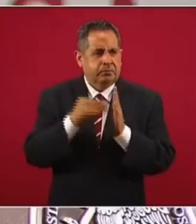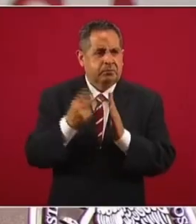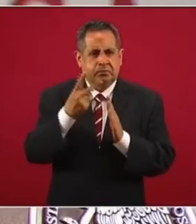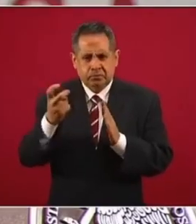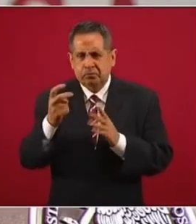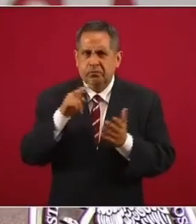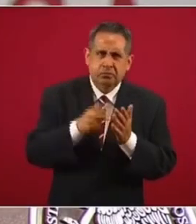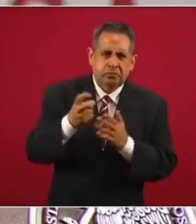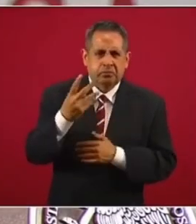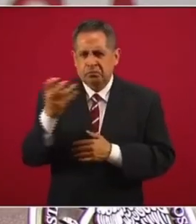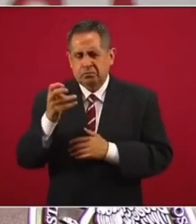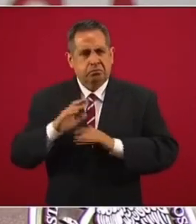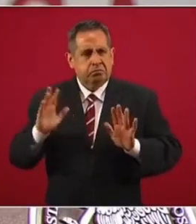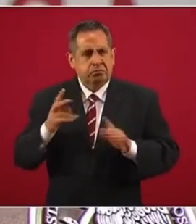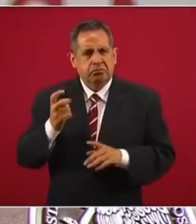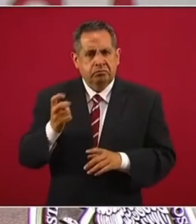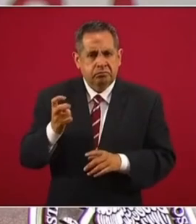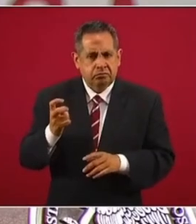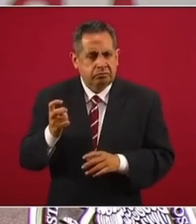2.200.000, 2.400.000